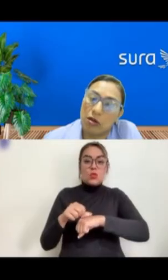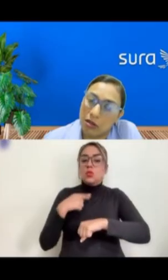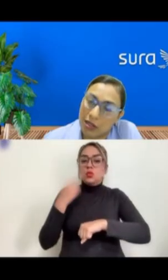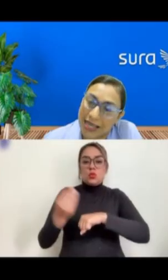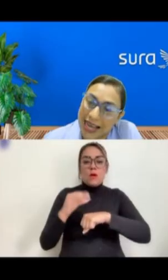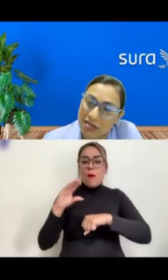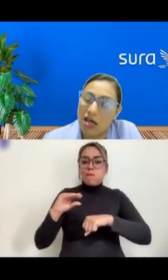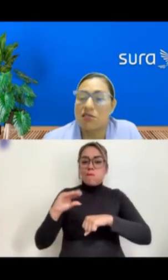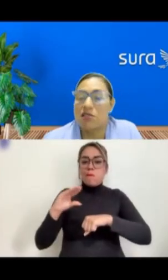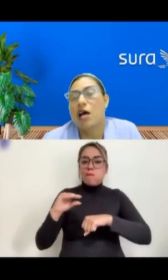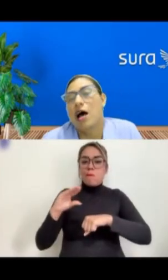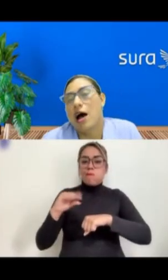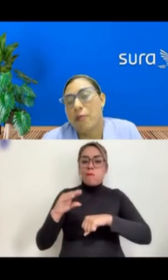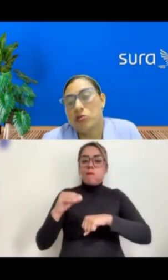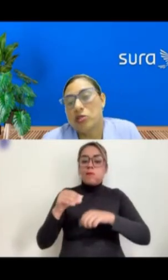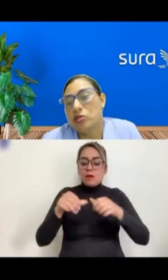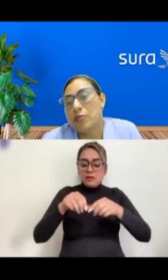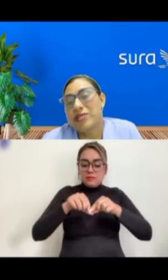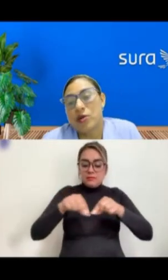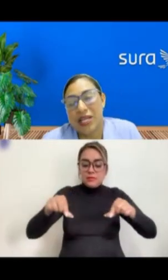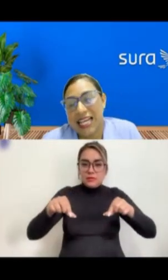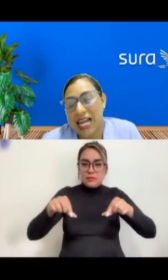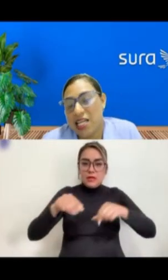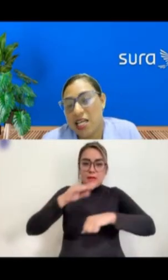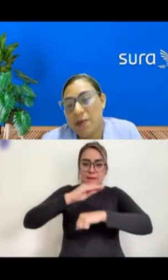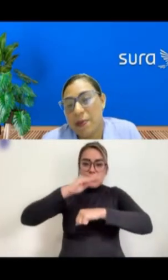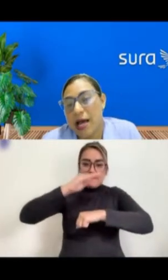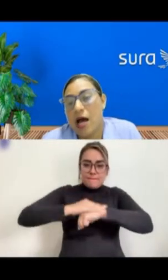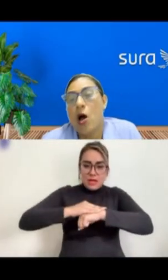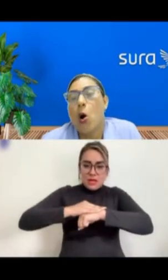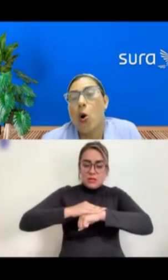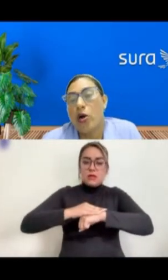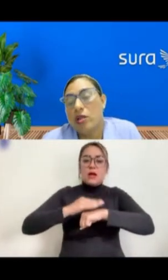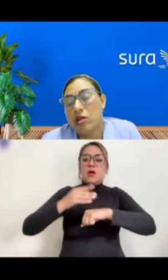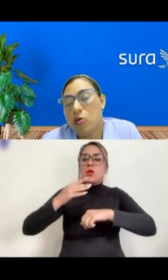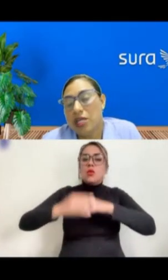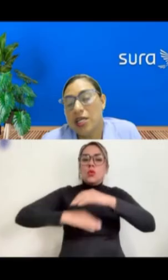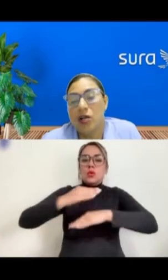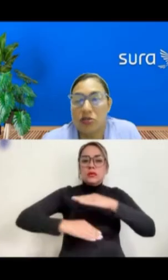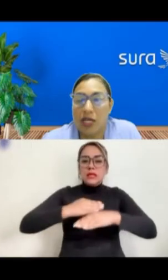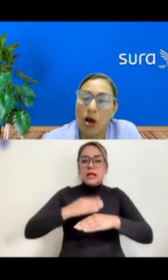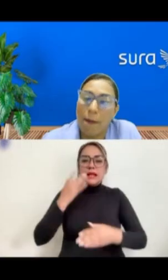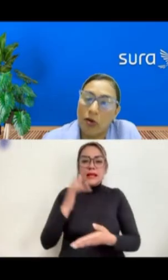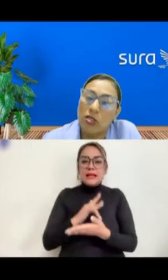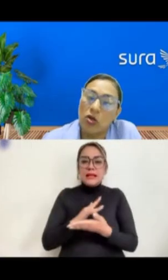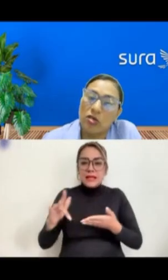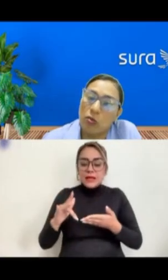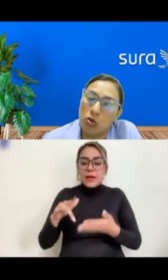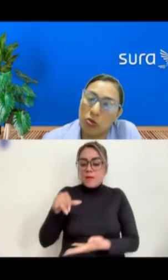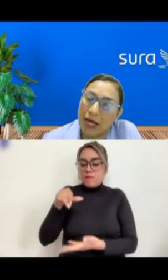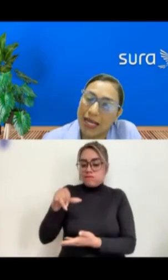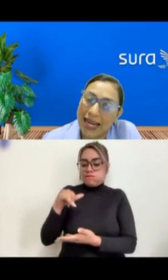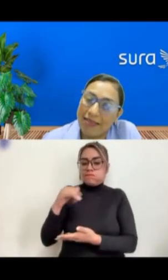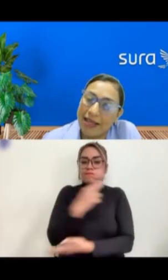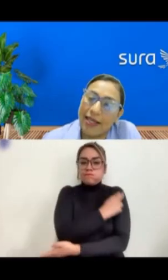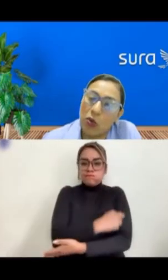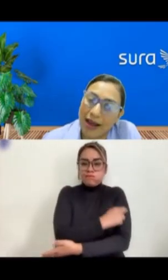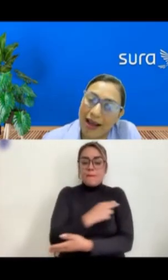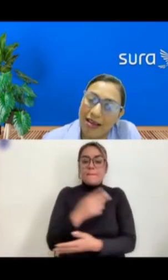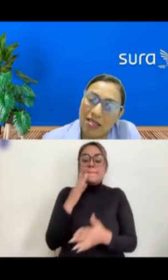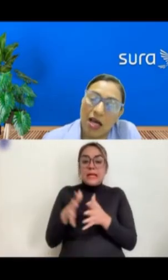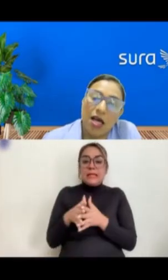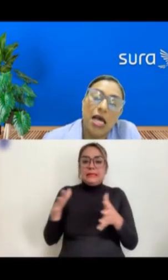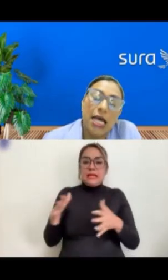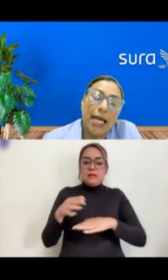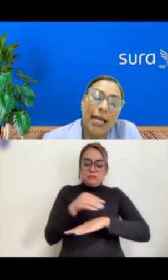algodón, sino gasas, apósitos que puede ser una tela limpia, o dentro del botiquín conseguimos apósitos que son mucho más grandes